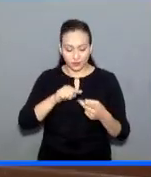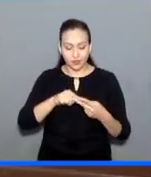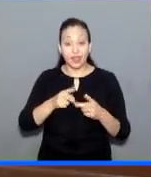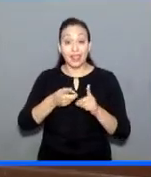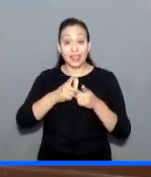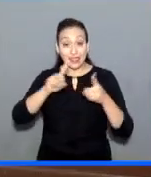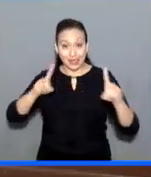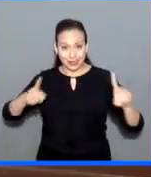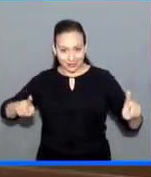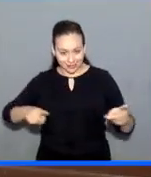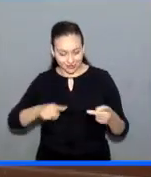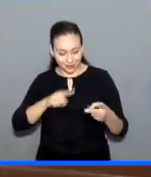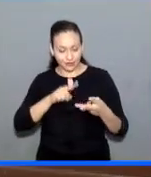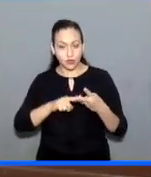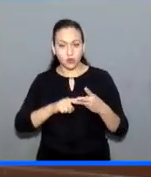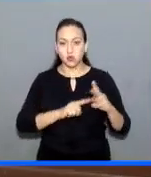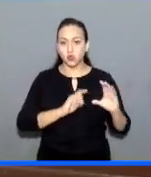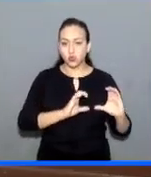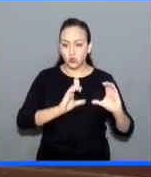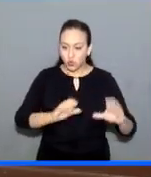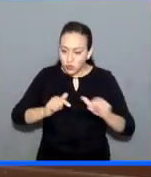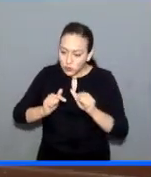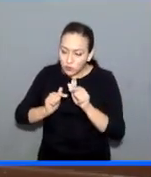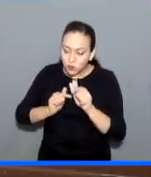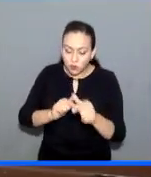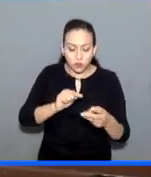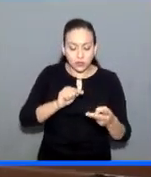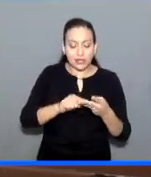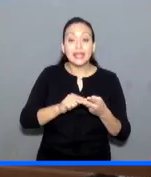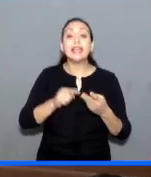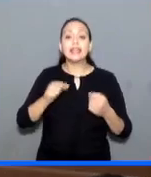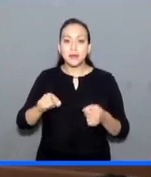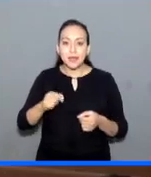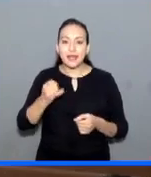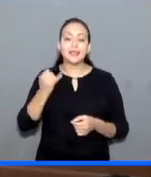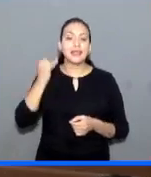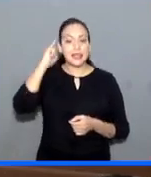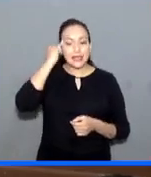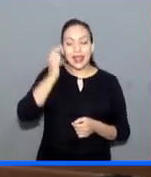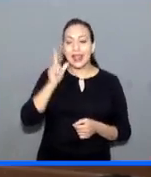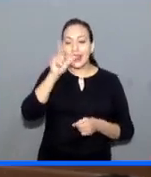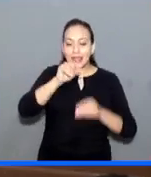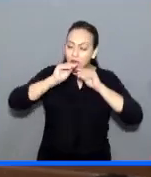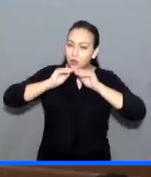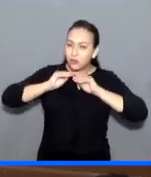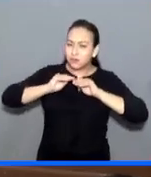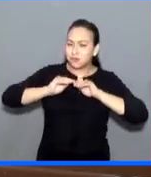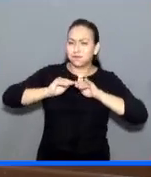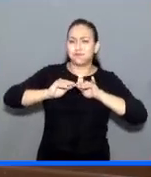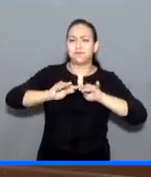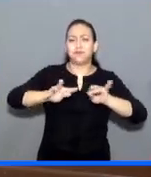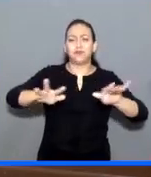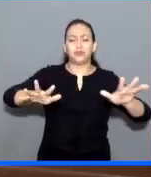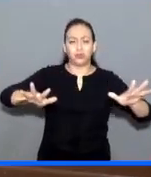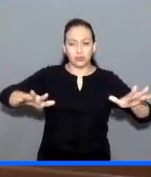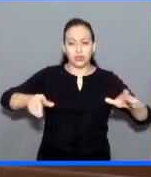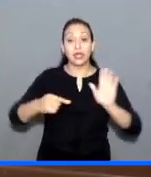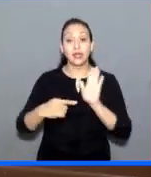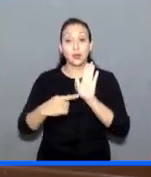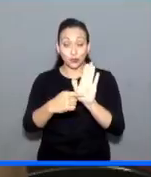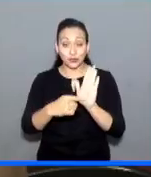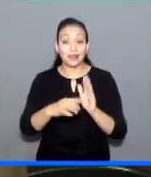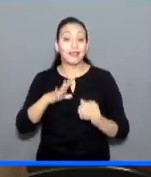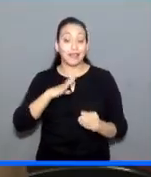preservación, estudio y difusión de las lenguas indígenas como un elemento constitutivo de la diversidad cultural de la